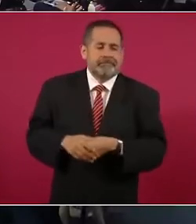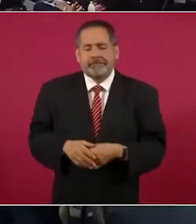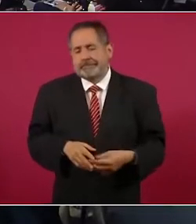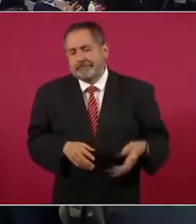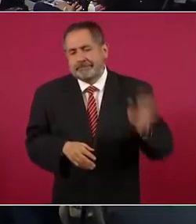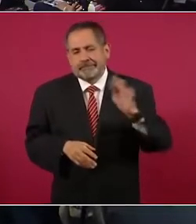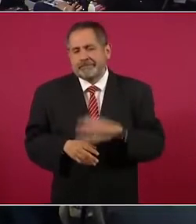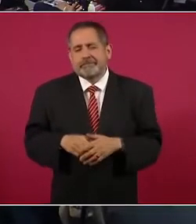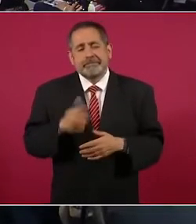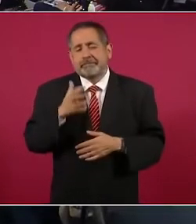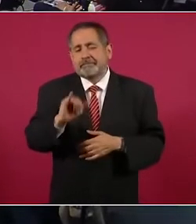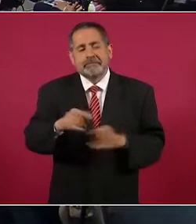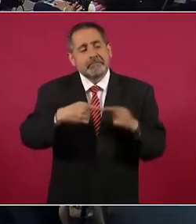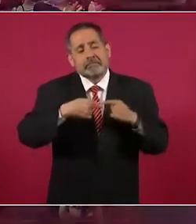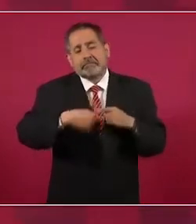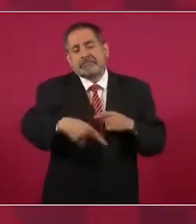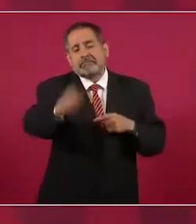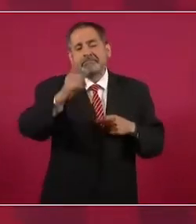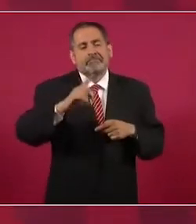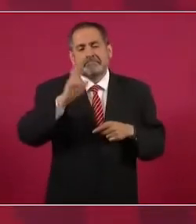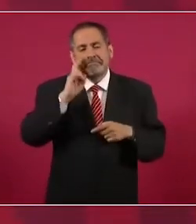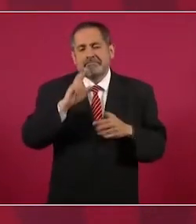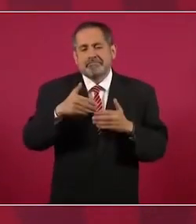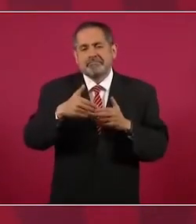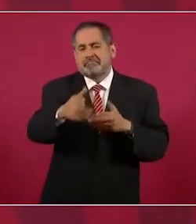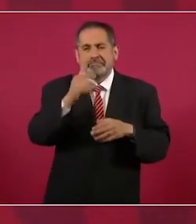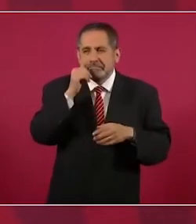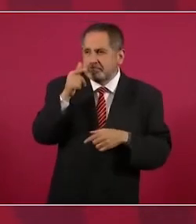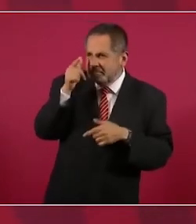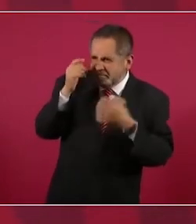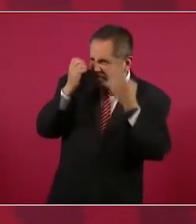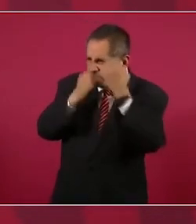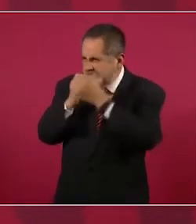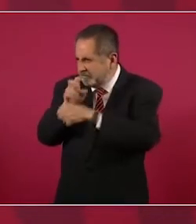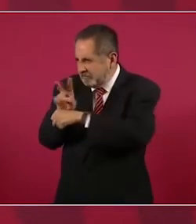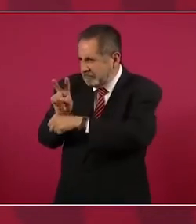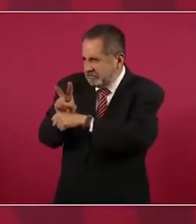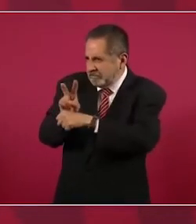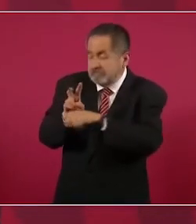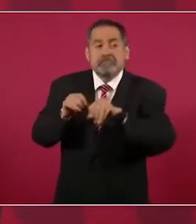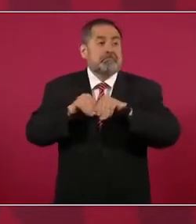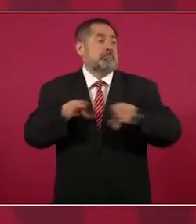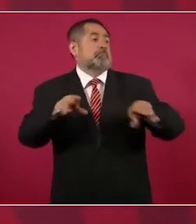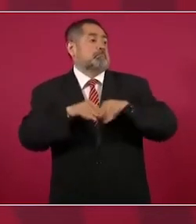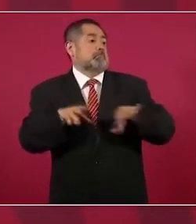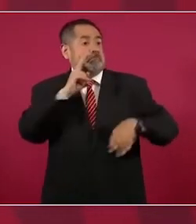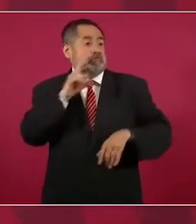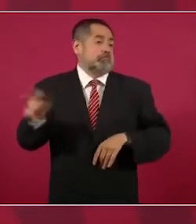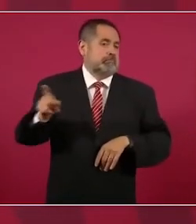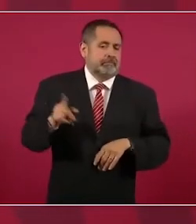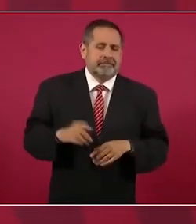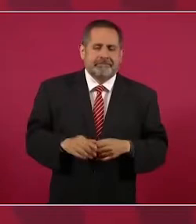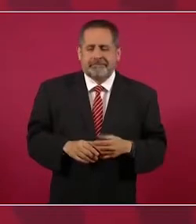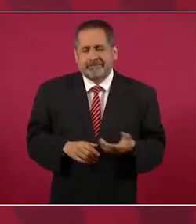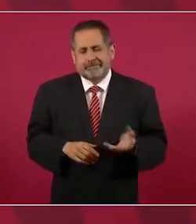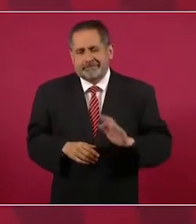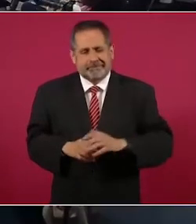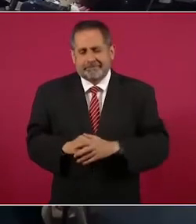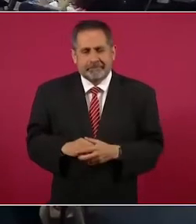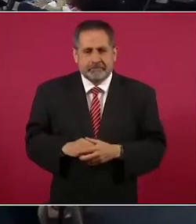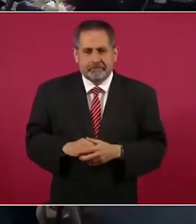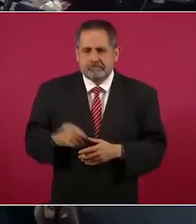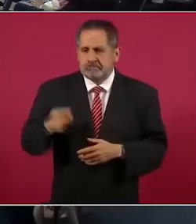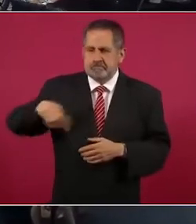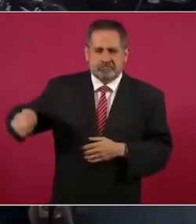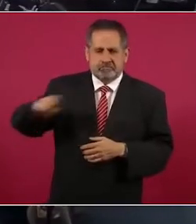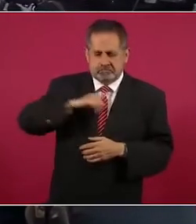Y así va a ser, ya hacia adelante. Pero yo los